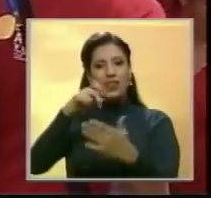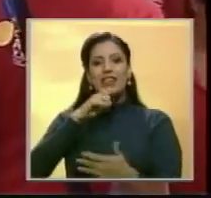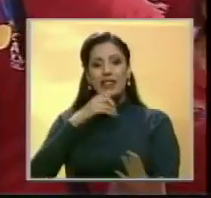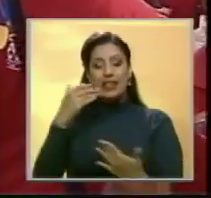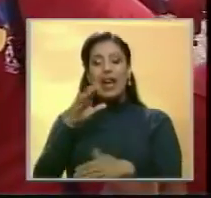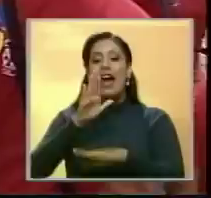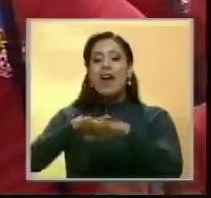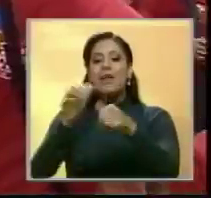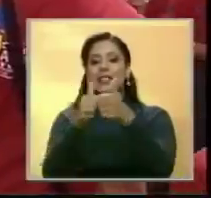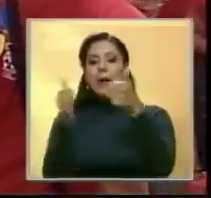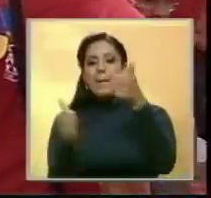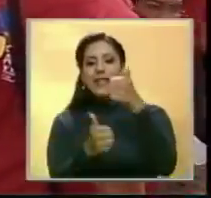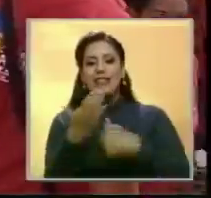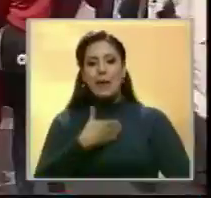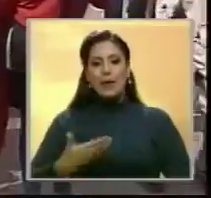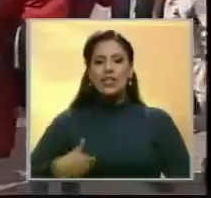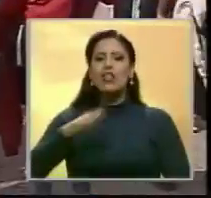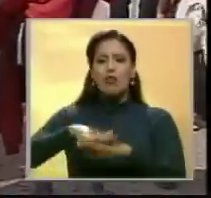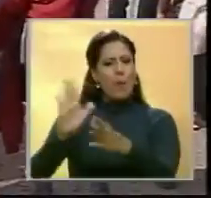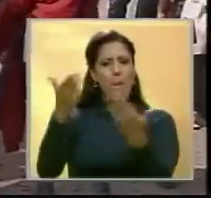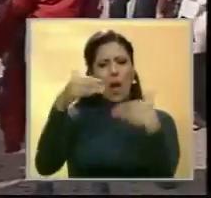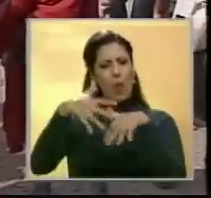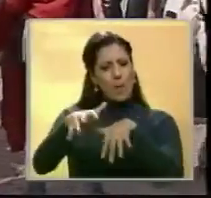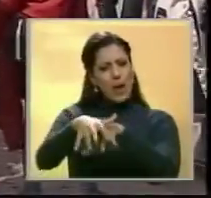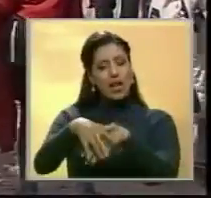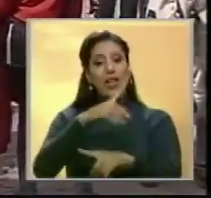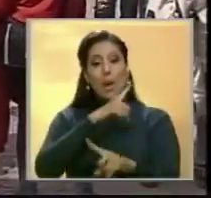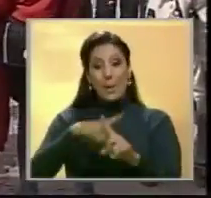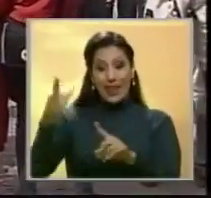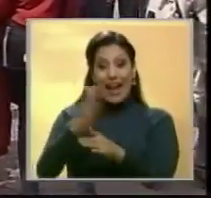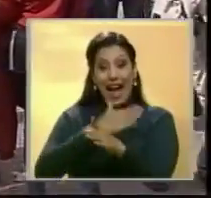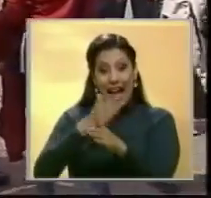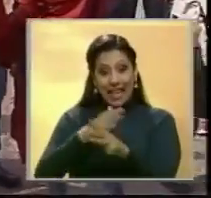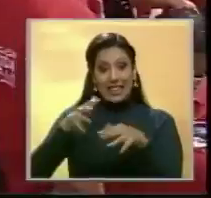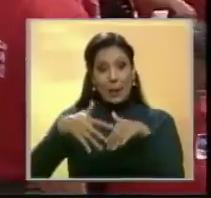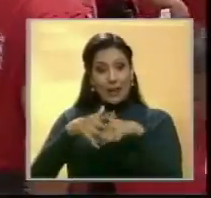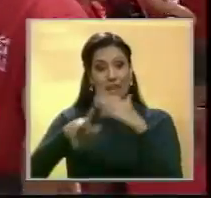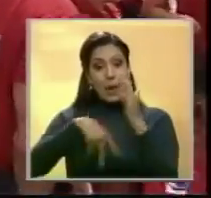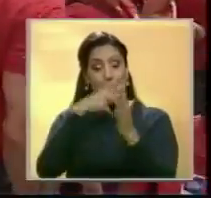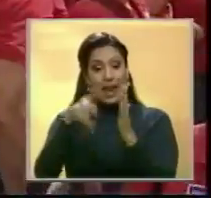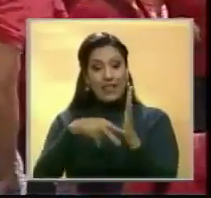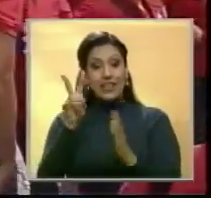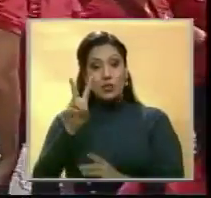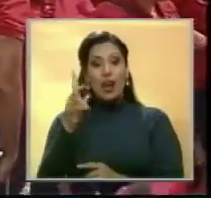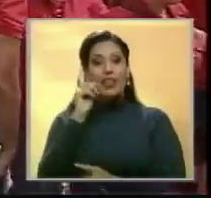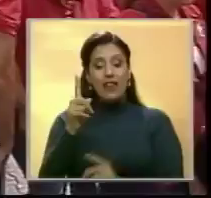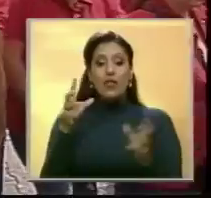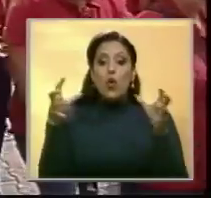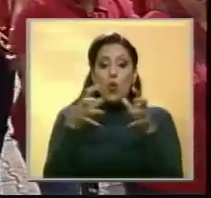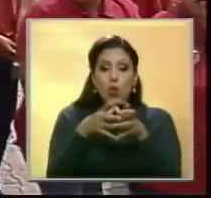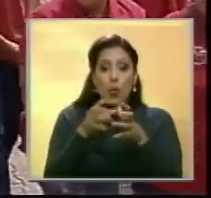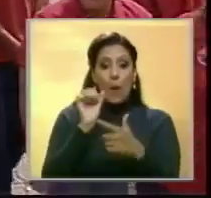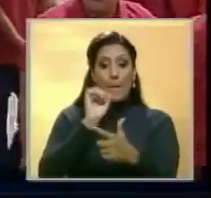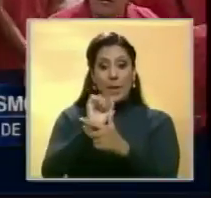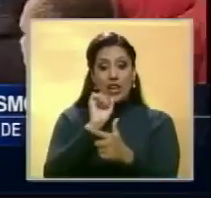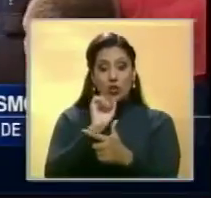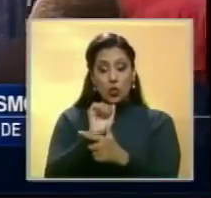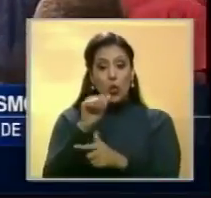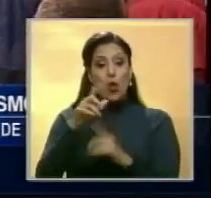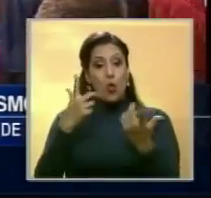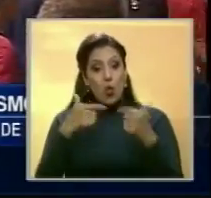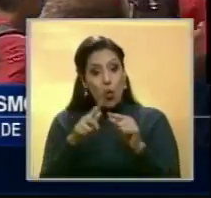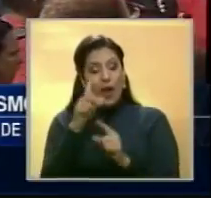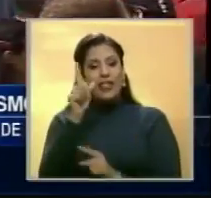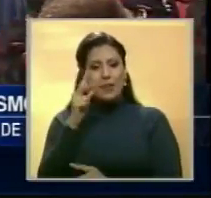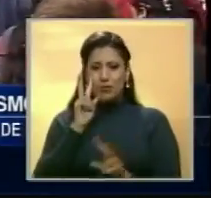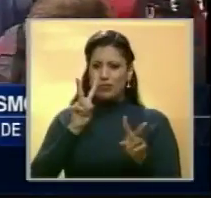la Vicepresidencia de la República. Pero previo a esta concentración, en Plaza Venezuela se reunieron grupos oficialistas. Desde este punto